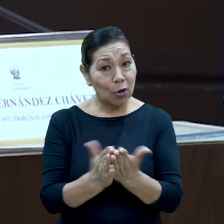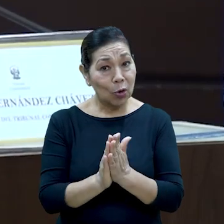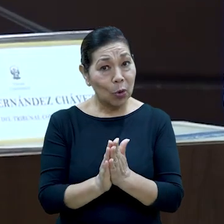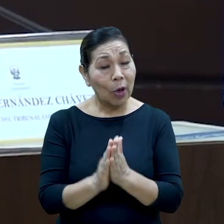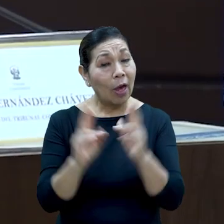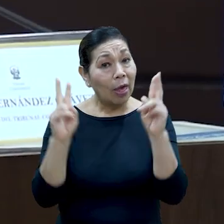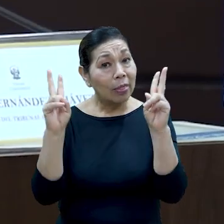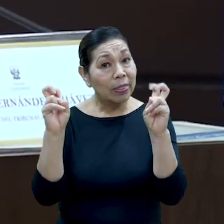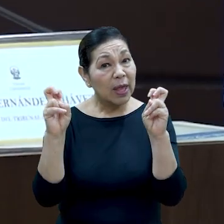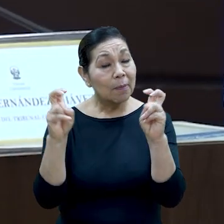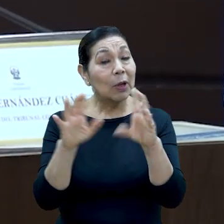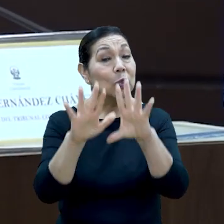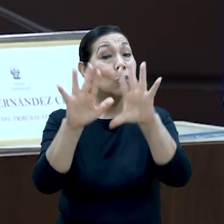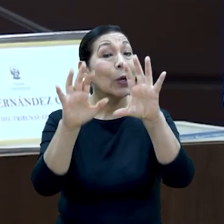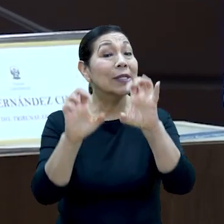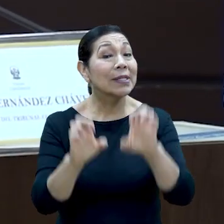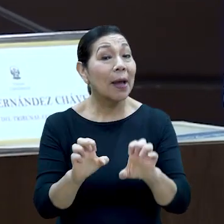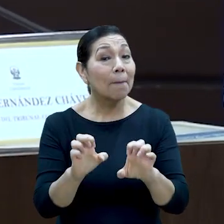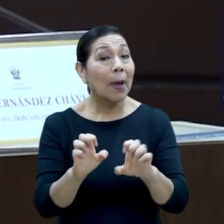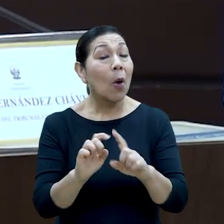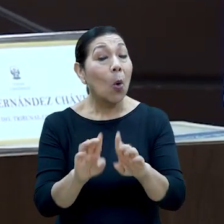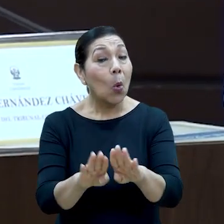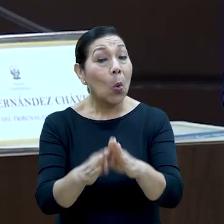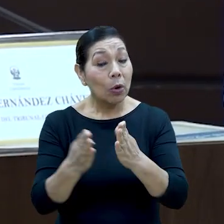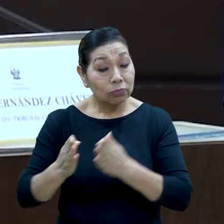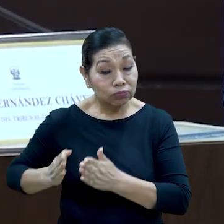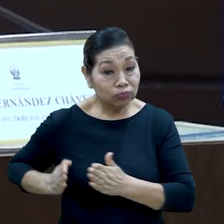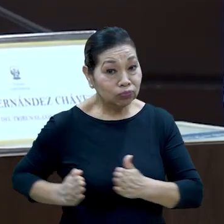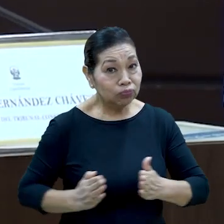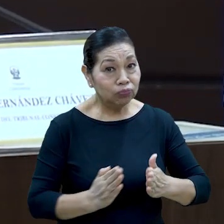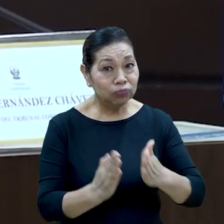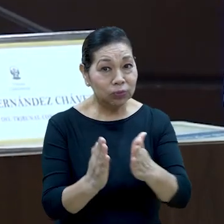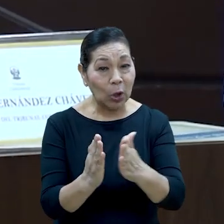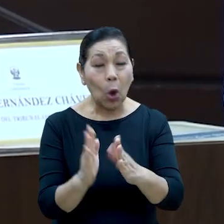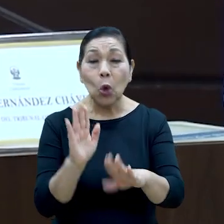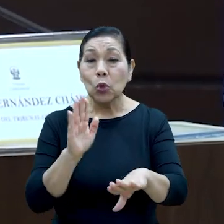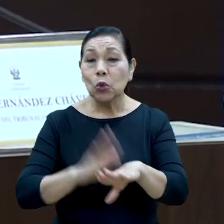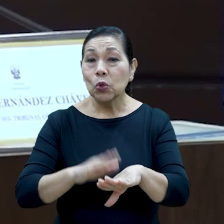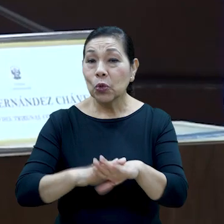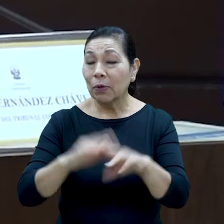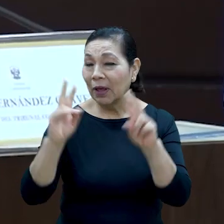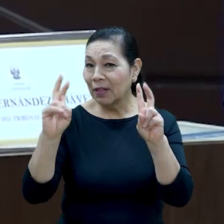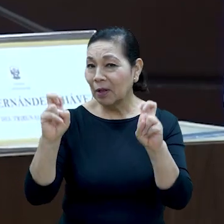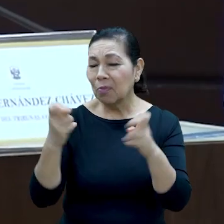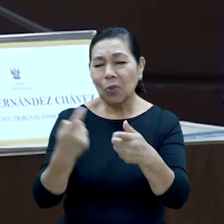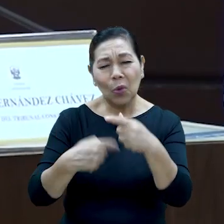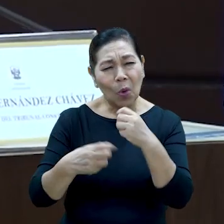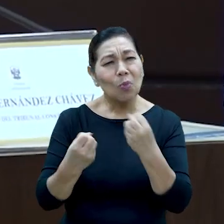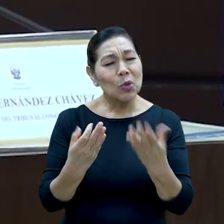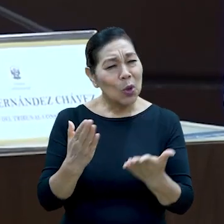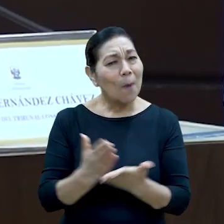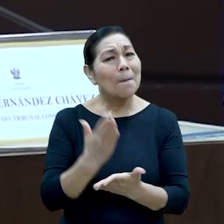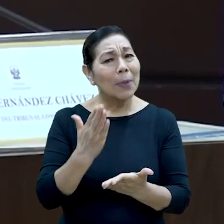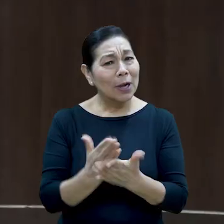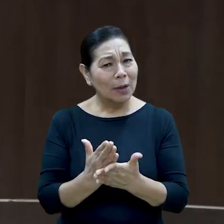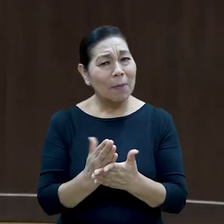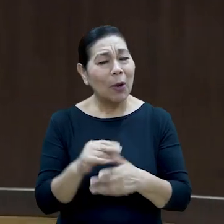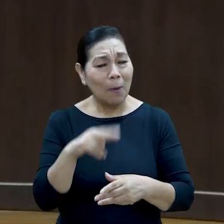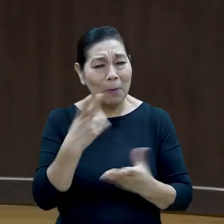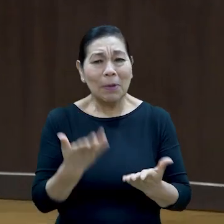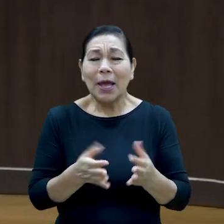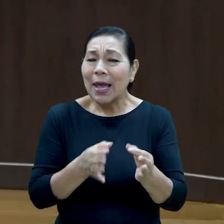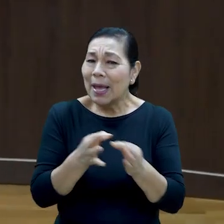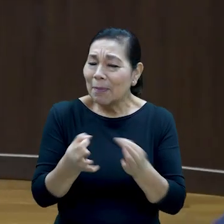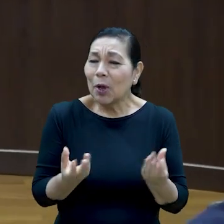formó parte de su tema de tesis y como tal intenta abrir un camino de discusión respecto de un tema que nos ha traído muchos problemas como